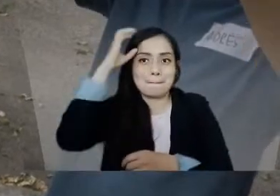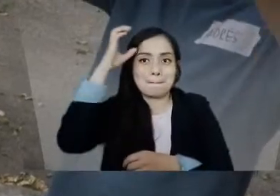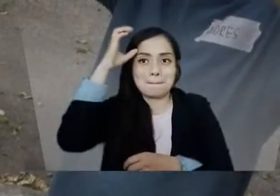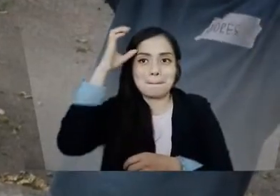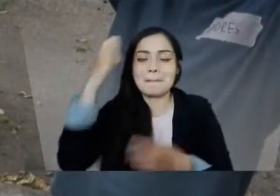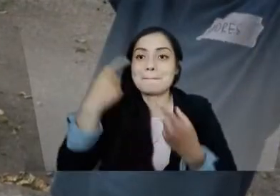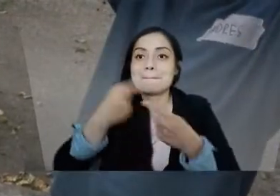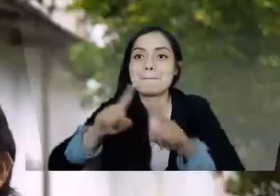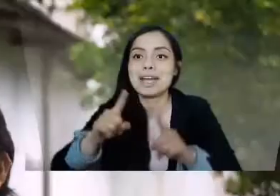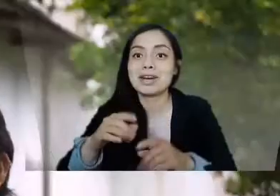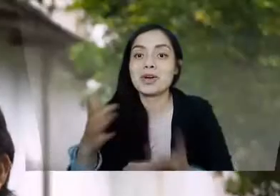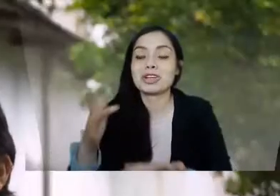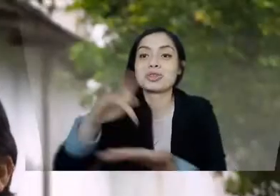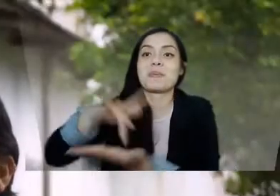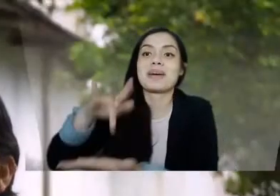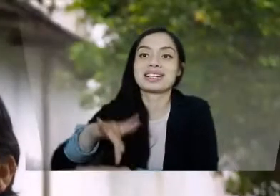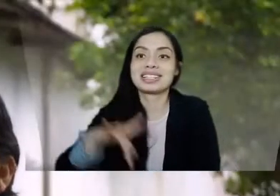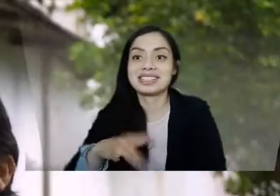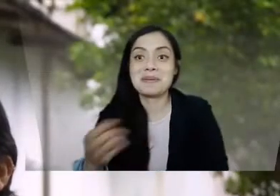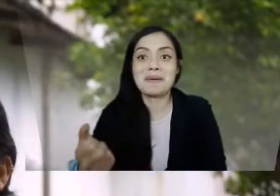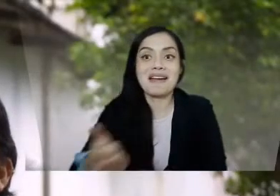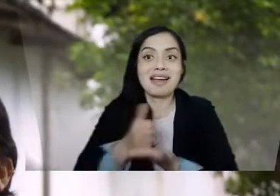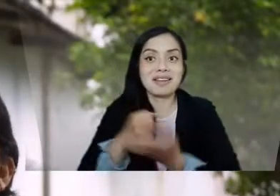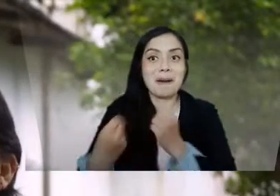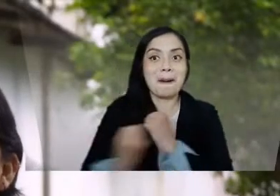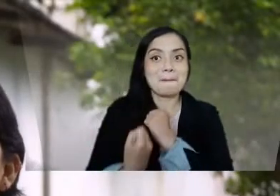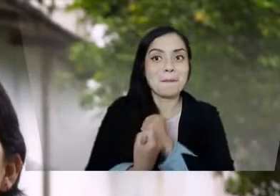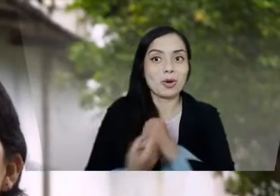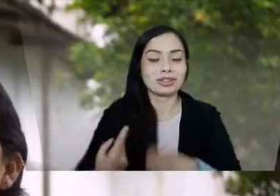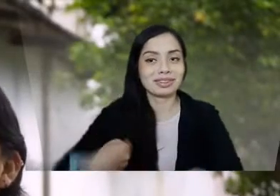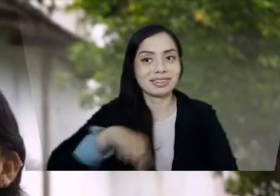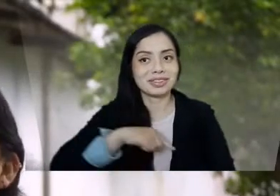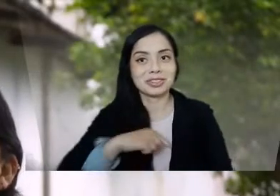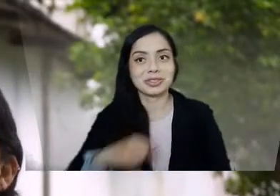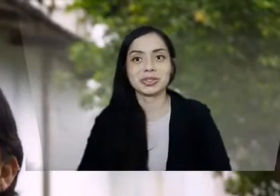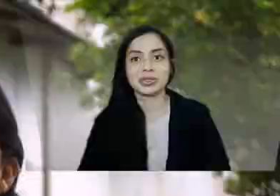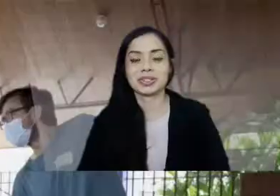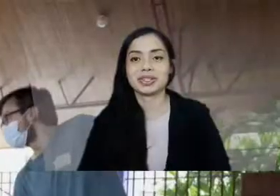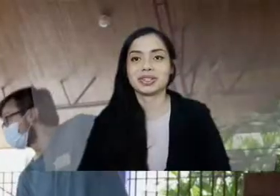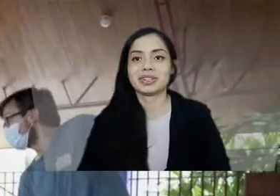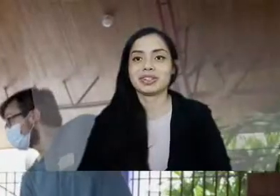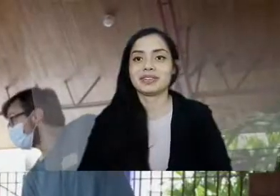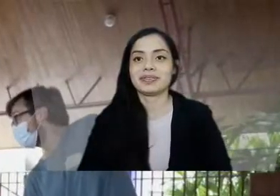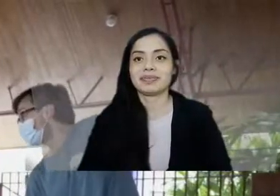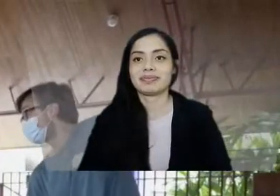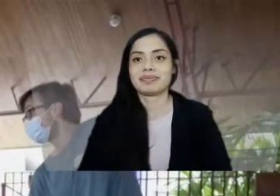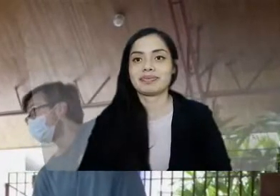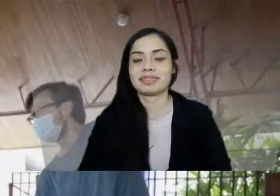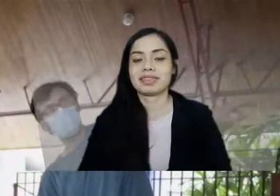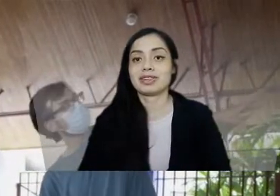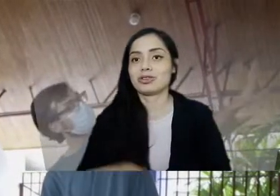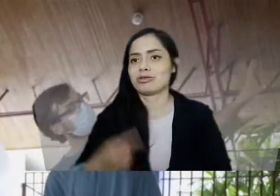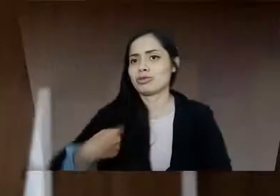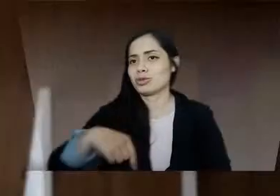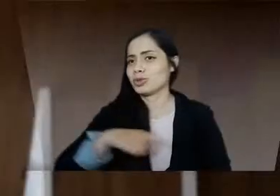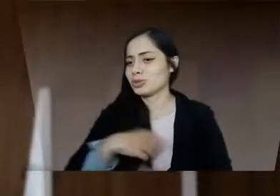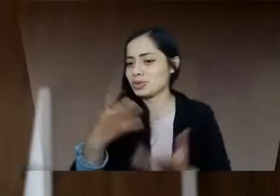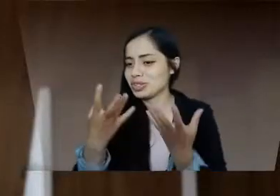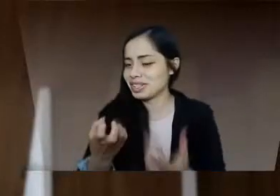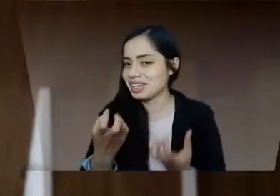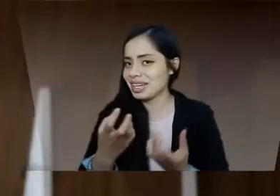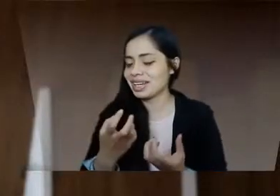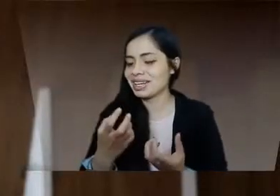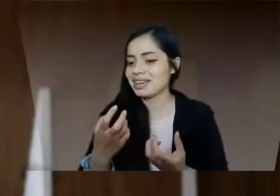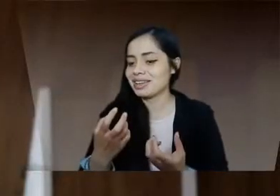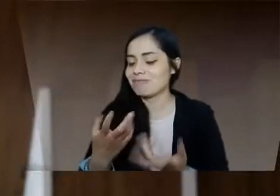Lo que nosotros le apostamos desde la ciencia criolla es dejar ese conocimiento en las comunidades. Hacemos unos talleres en donde cuentan un montón de historias